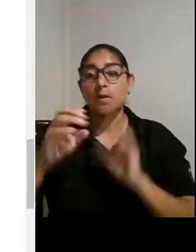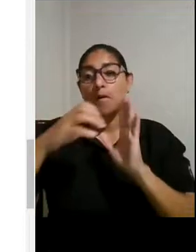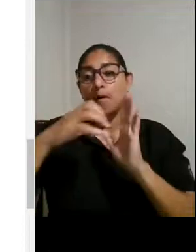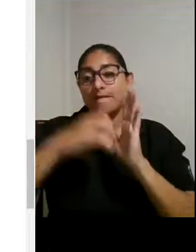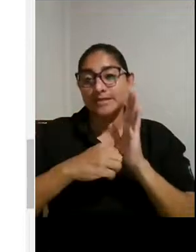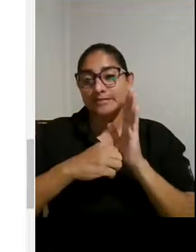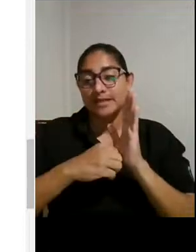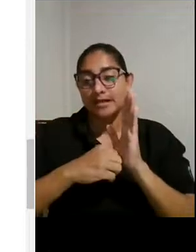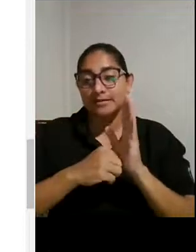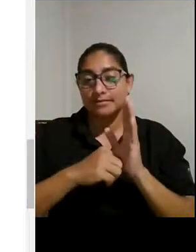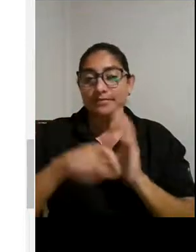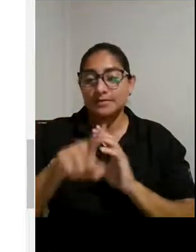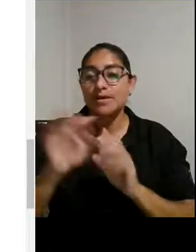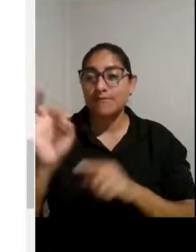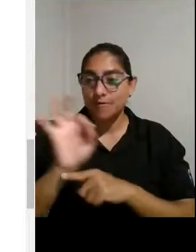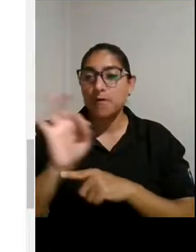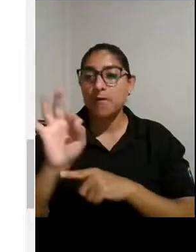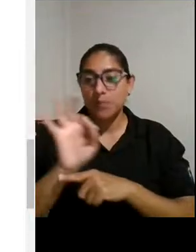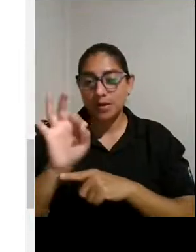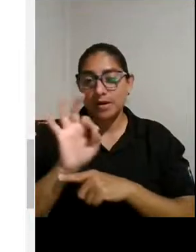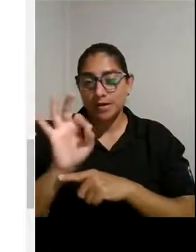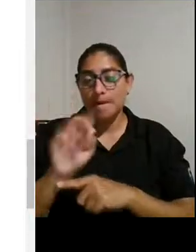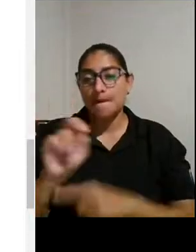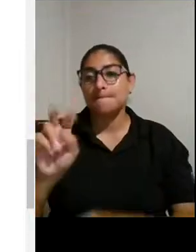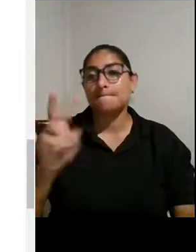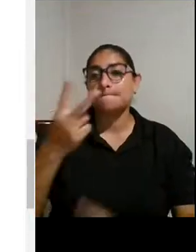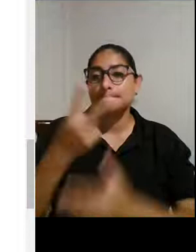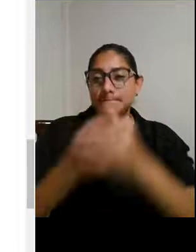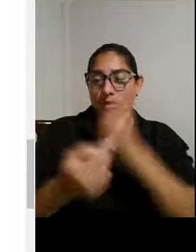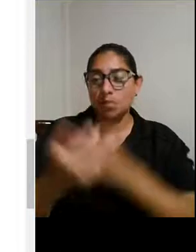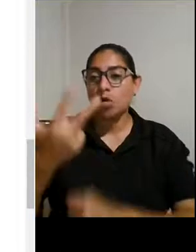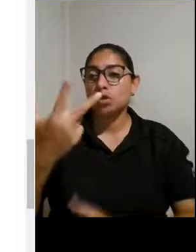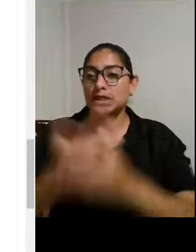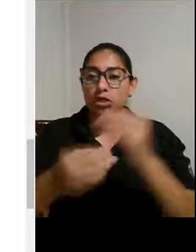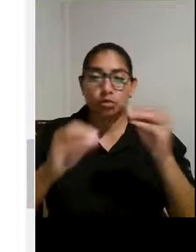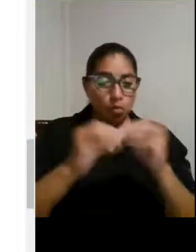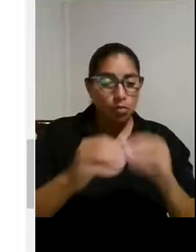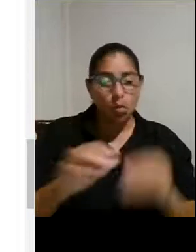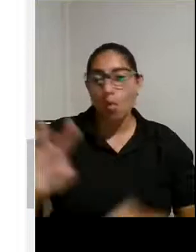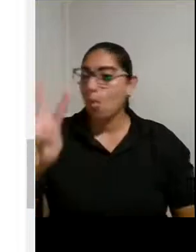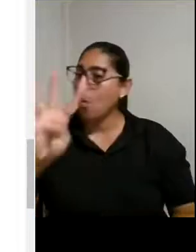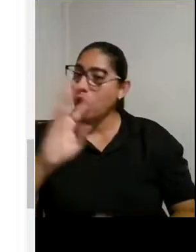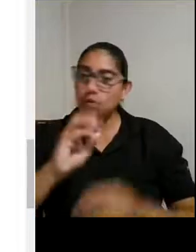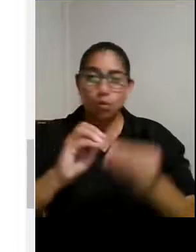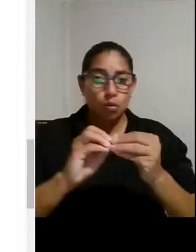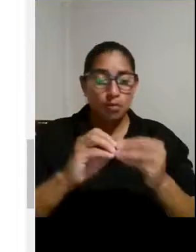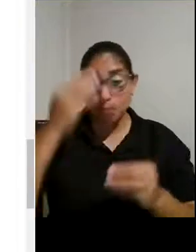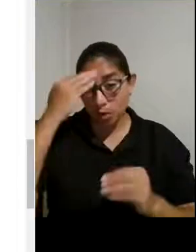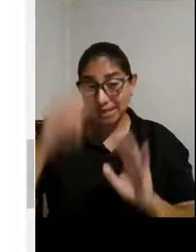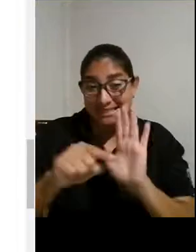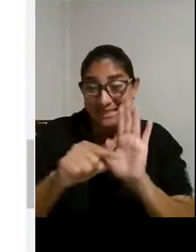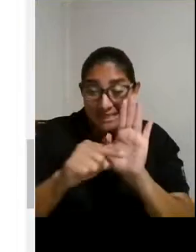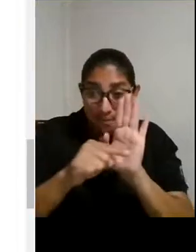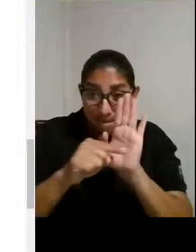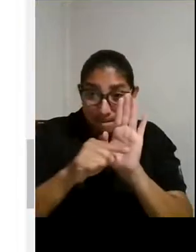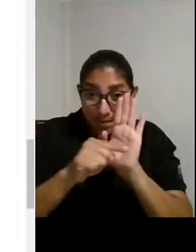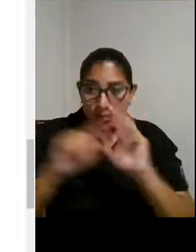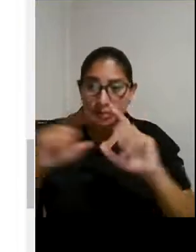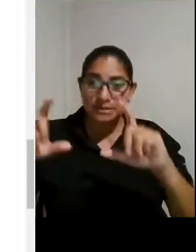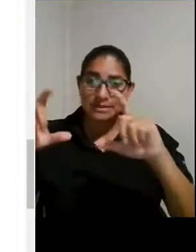expresiones que son binomios, trinomios o polinomios, ¿verdad? Porque este menos que está delante del